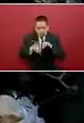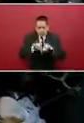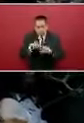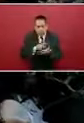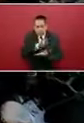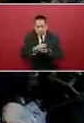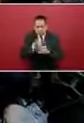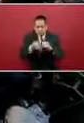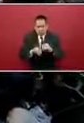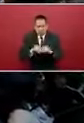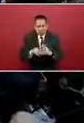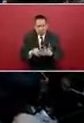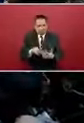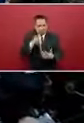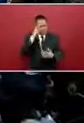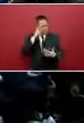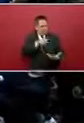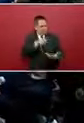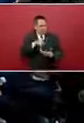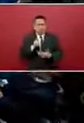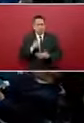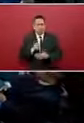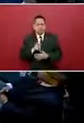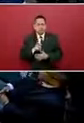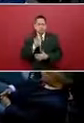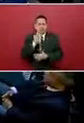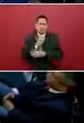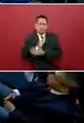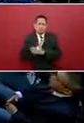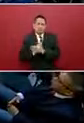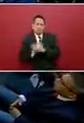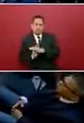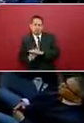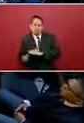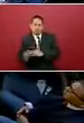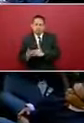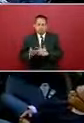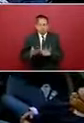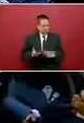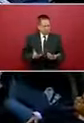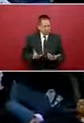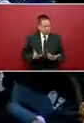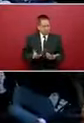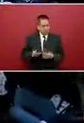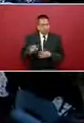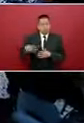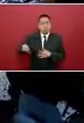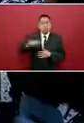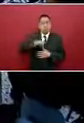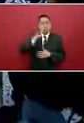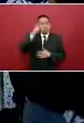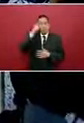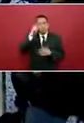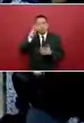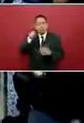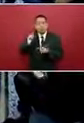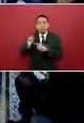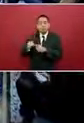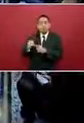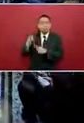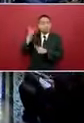entonces era un moche, pero nadie imaginó que eso, que